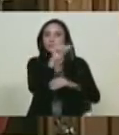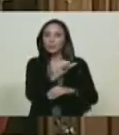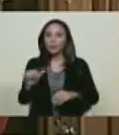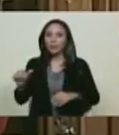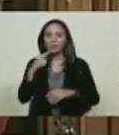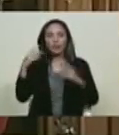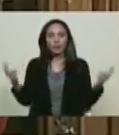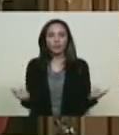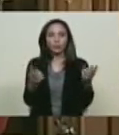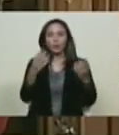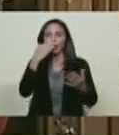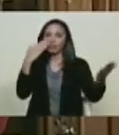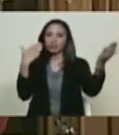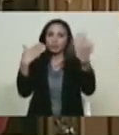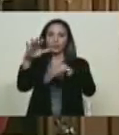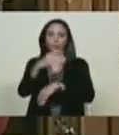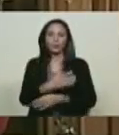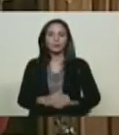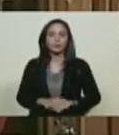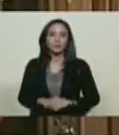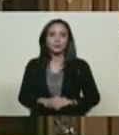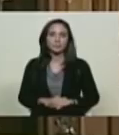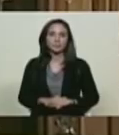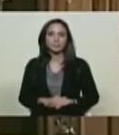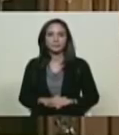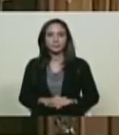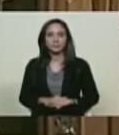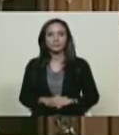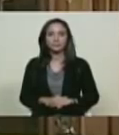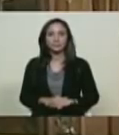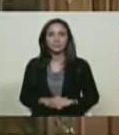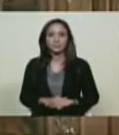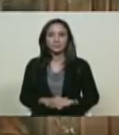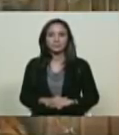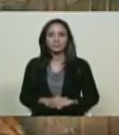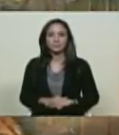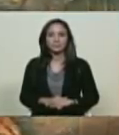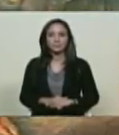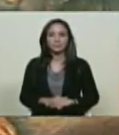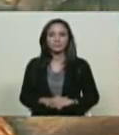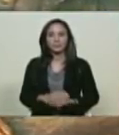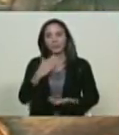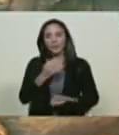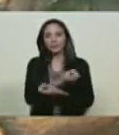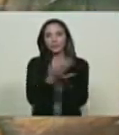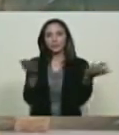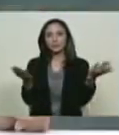victoria. Hasta la victoria siempre, Venezuela. Venceremos. Venceremos. Gracias.